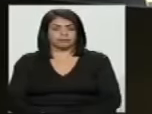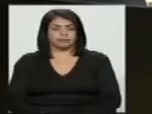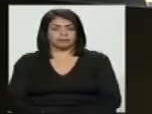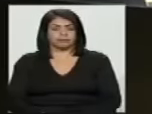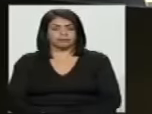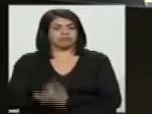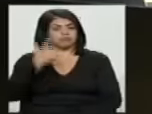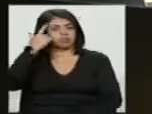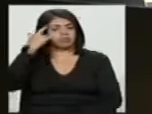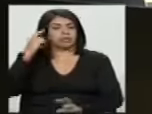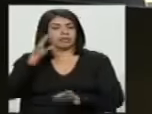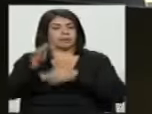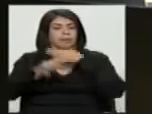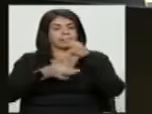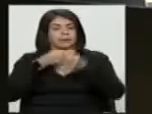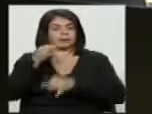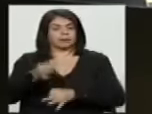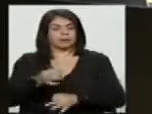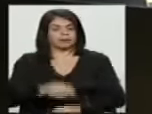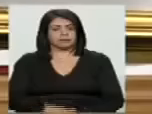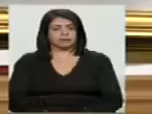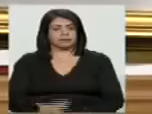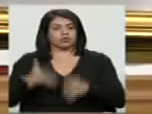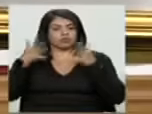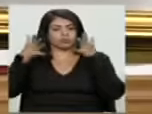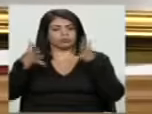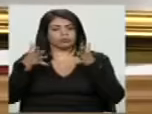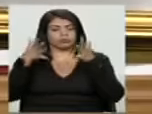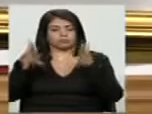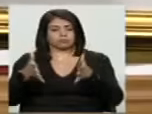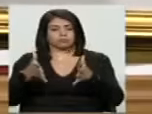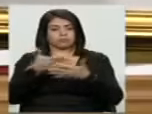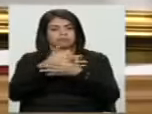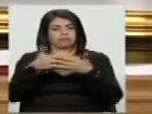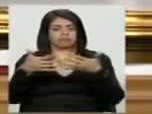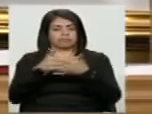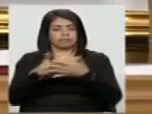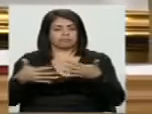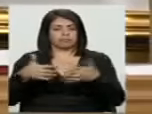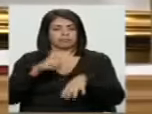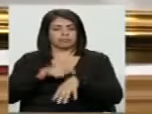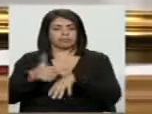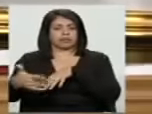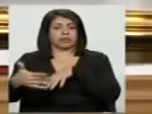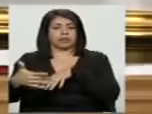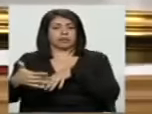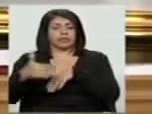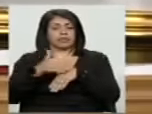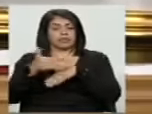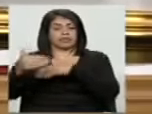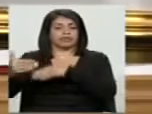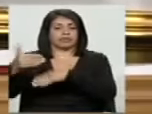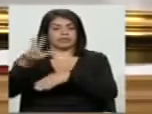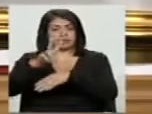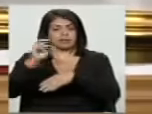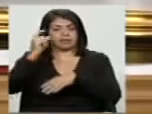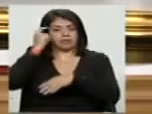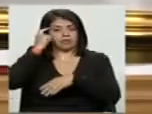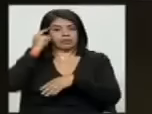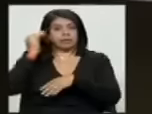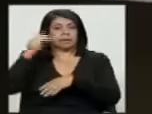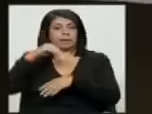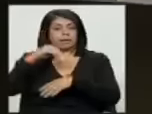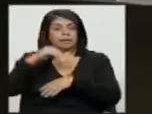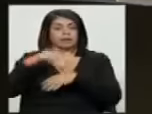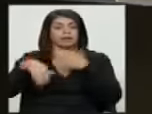No sé si me expliqué correctamente. Sí, diputado. ¿Cuál es la sugerencia en la redacción? Por un lapso máximo prorrogable de 30 días. De